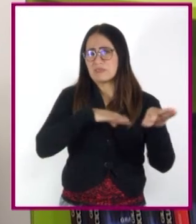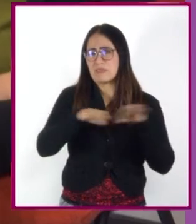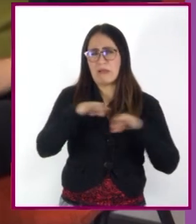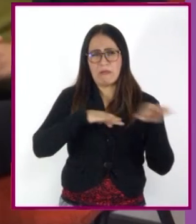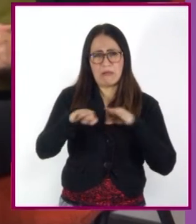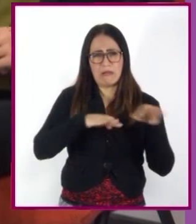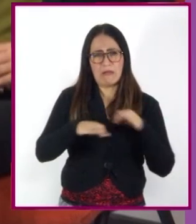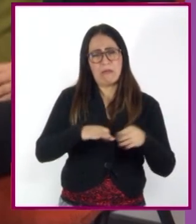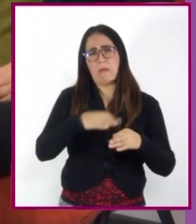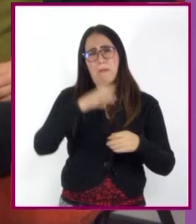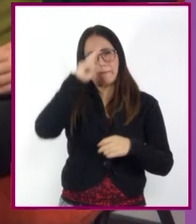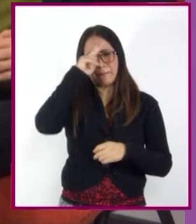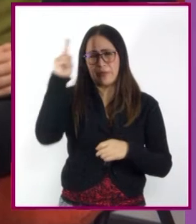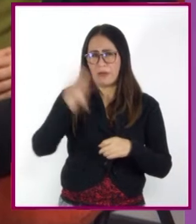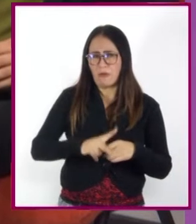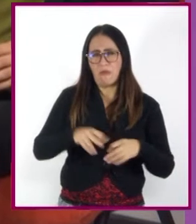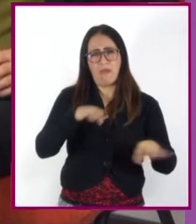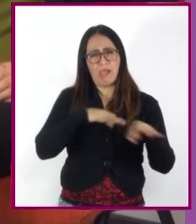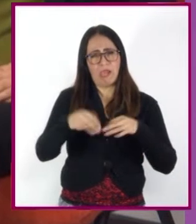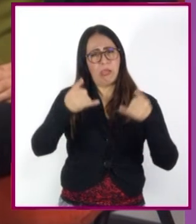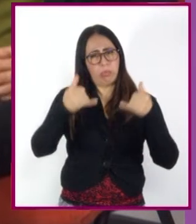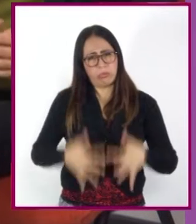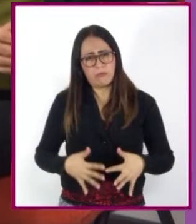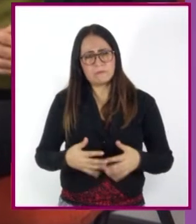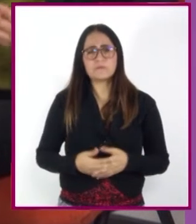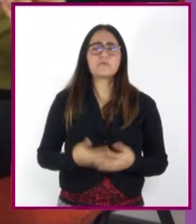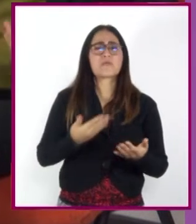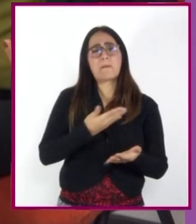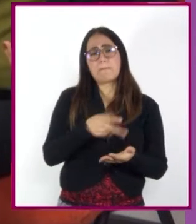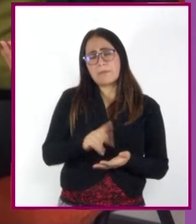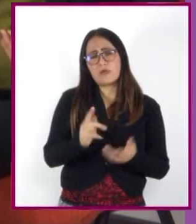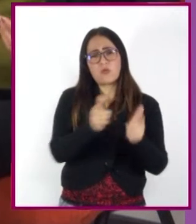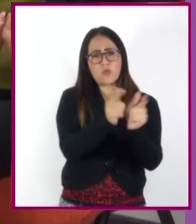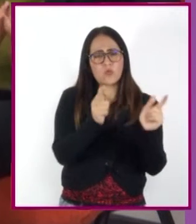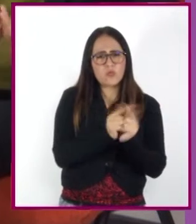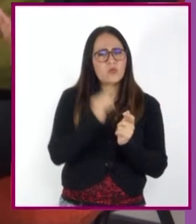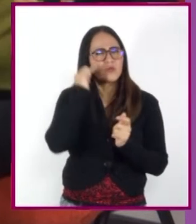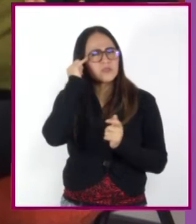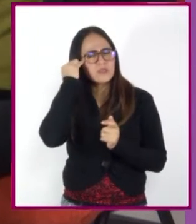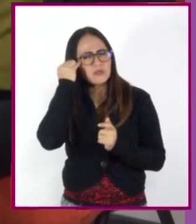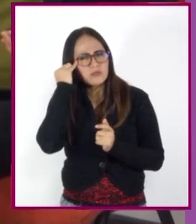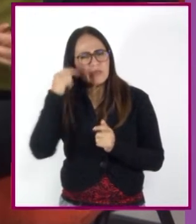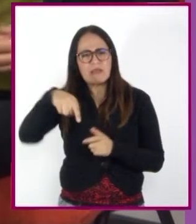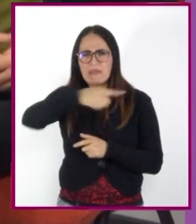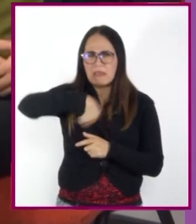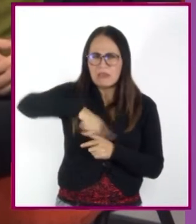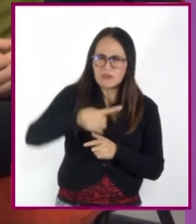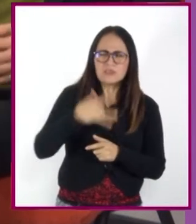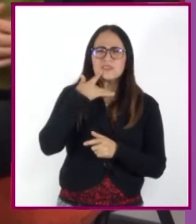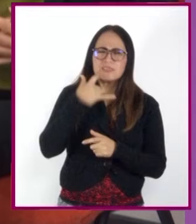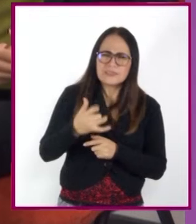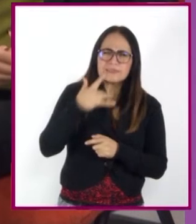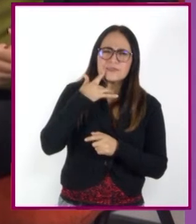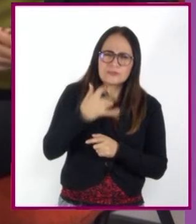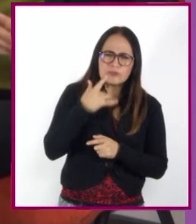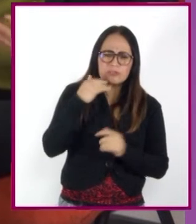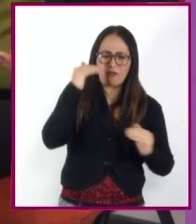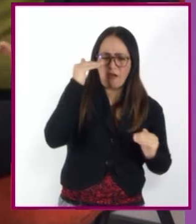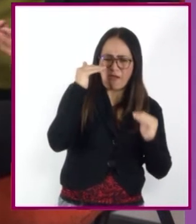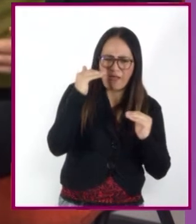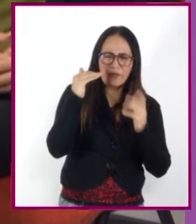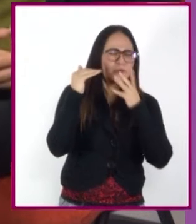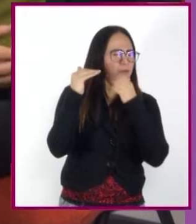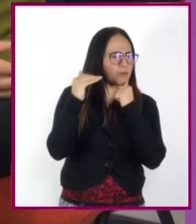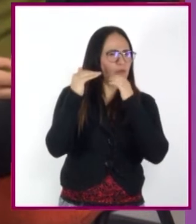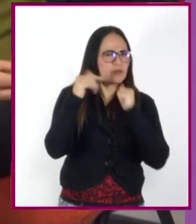otros. Aún así, las y los adolescentes de pueblos originarios han hecho grandes cosas, a pesar de las desventajas que les